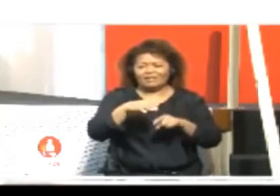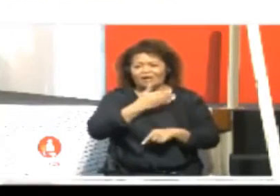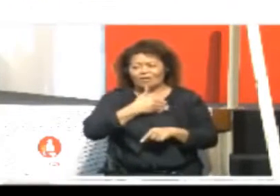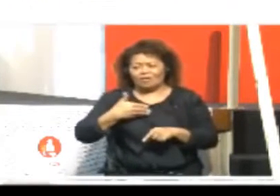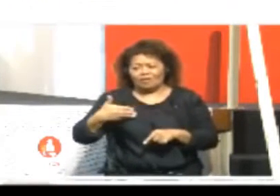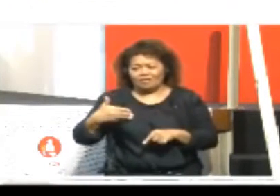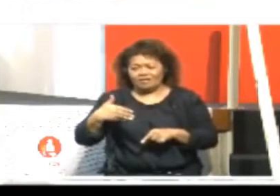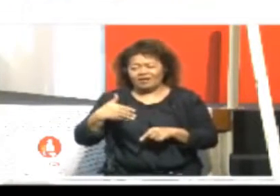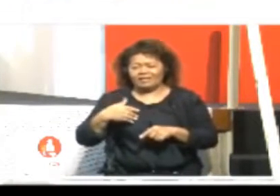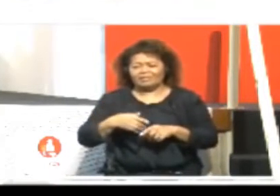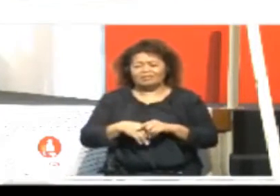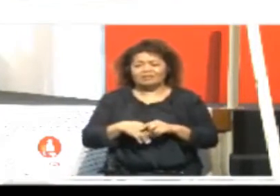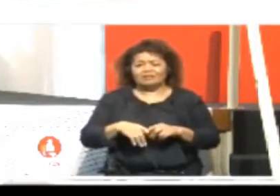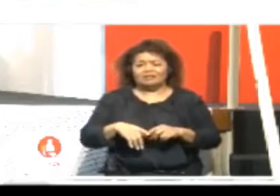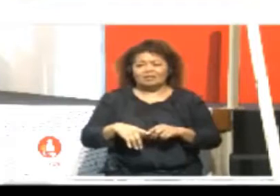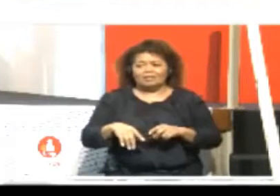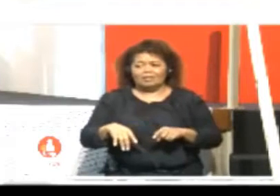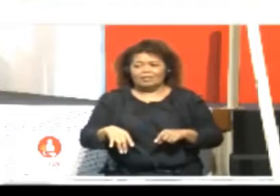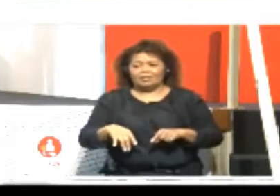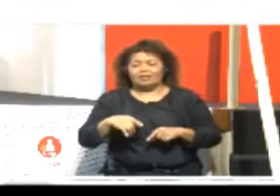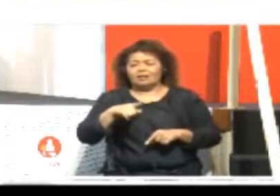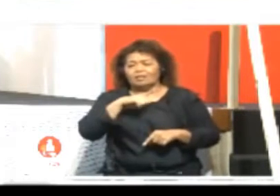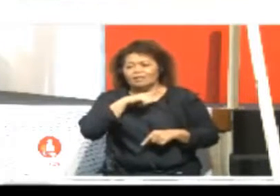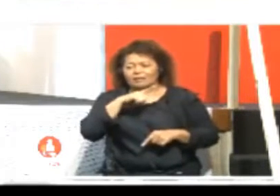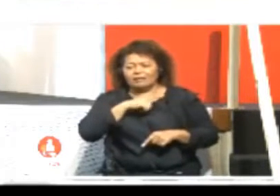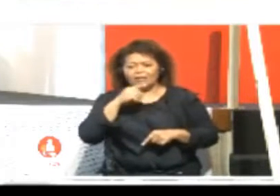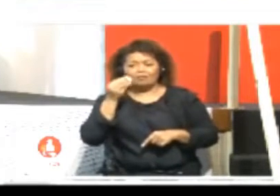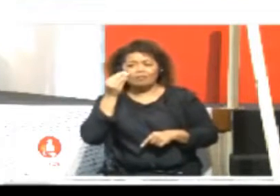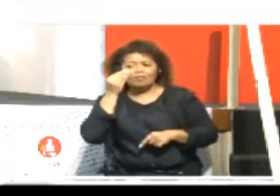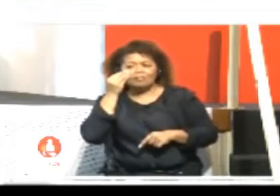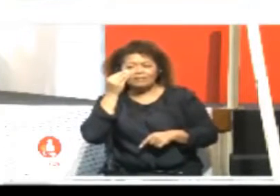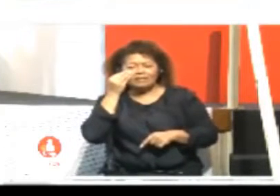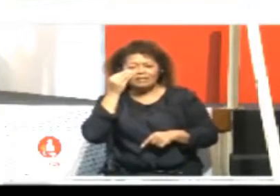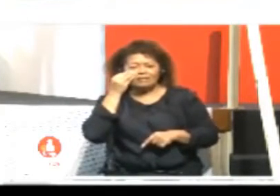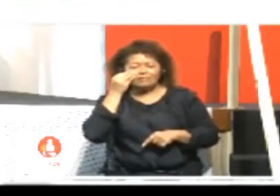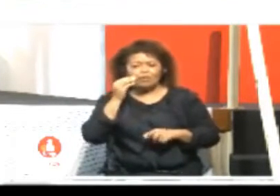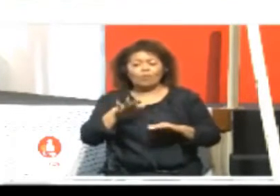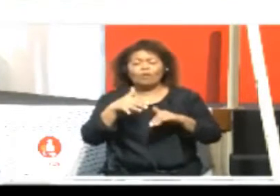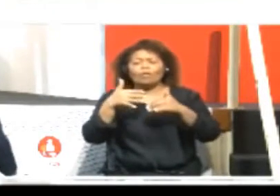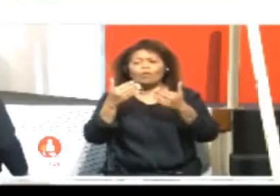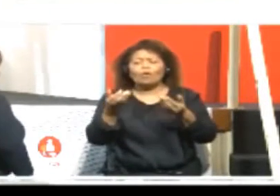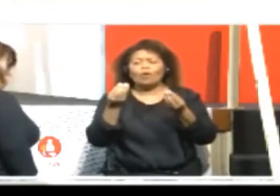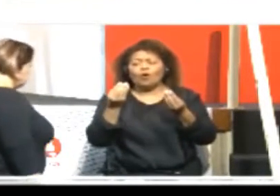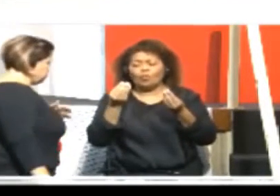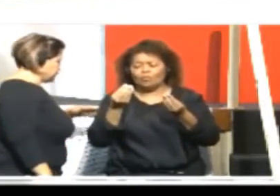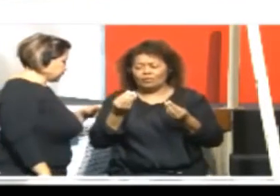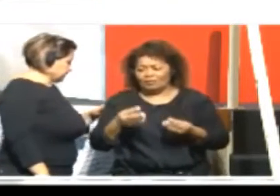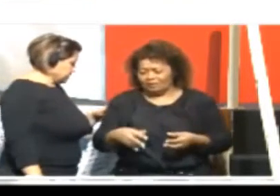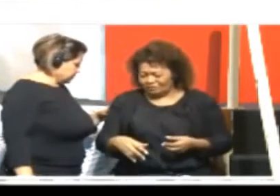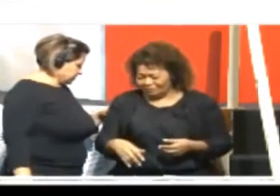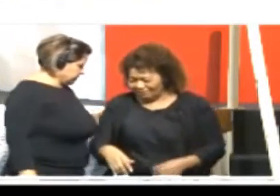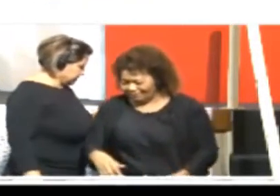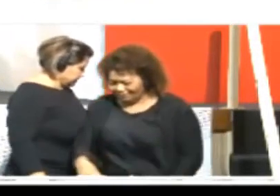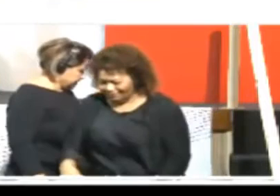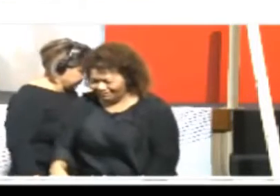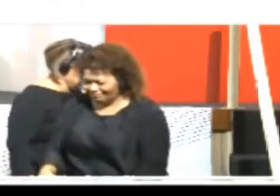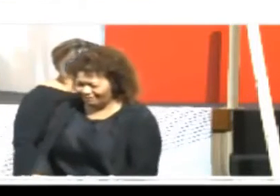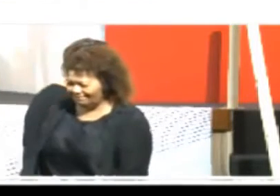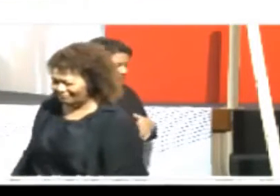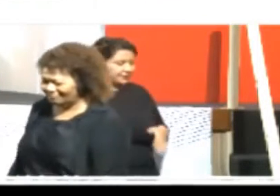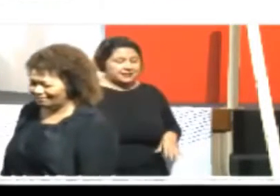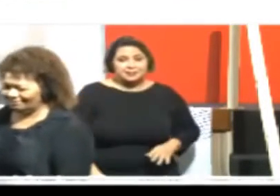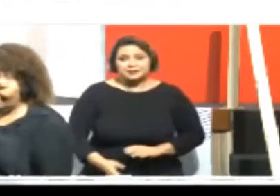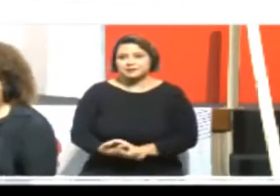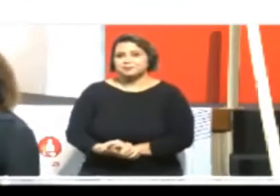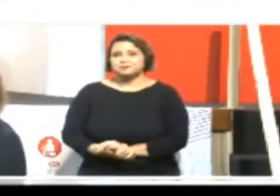mirar cuáles son los factores que influyen para que ciertos municipios adquieran convenios y que otros municipios no adquieran convenios.